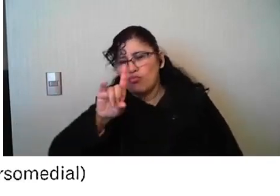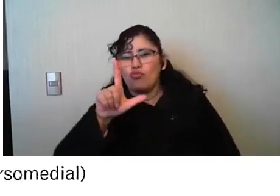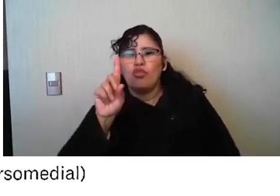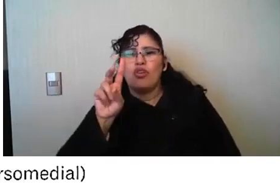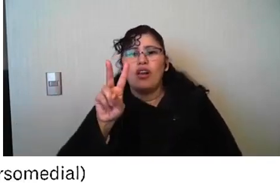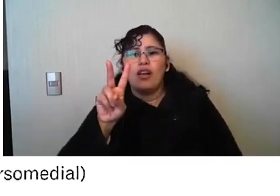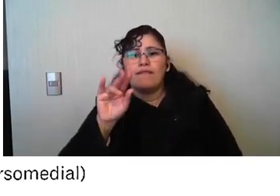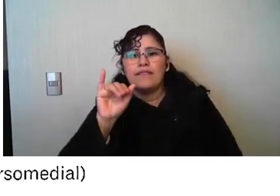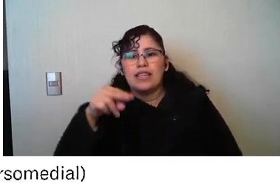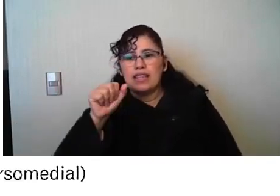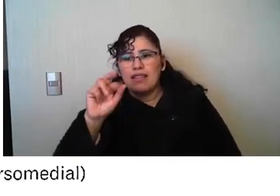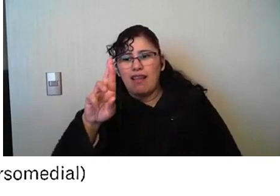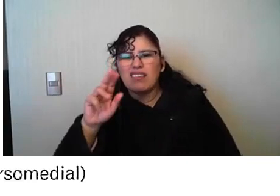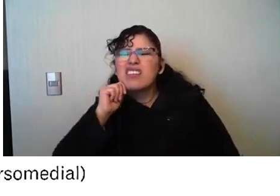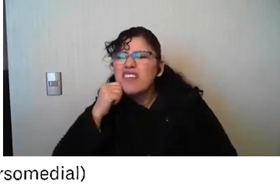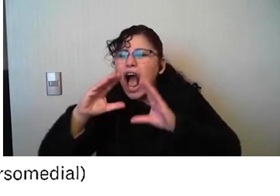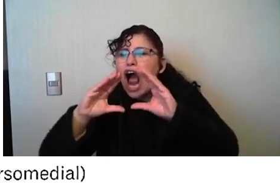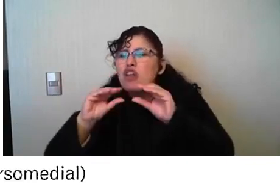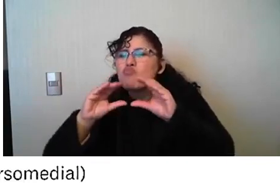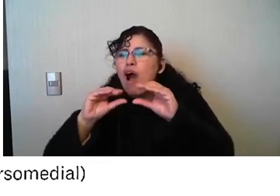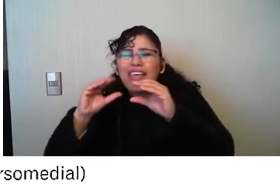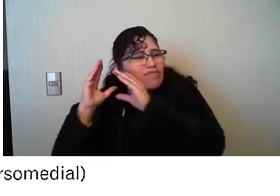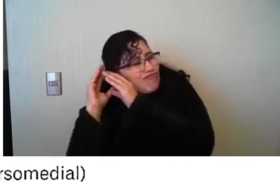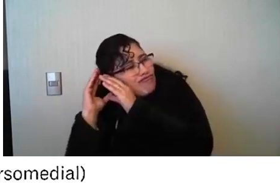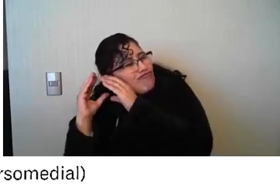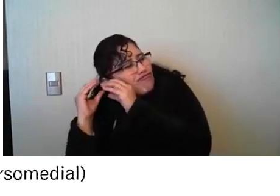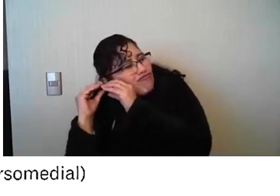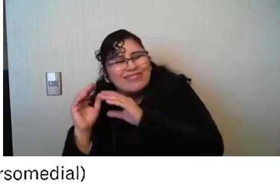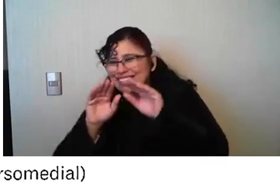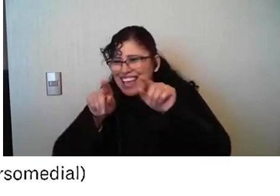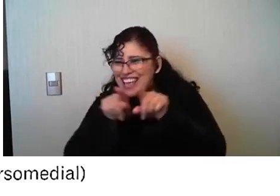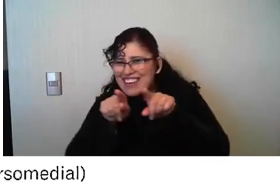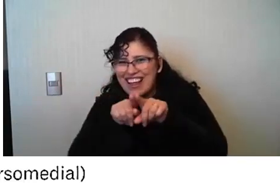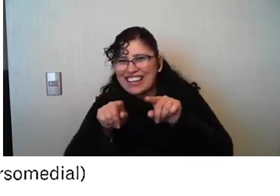de almohada, ¿cierto? Porque tiene como una forma así, una almohada.